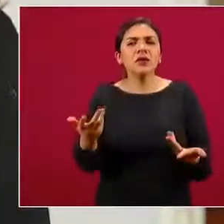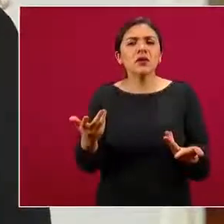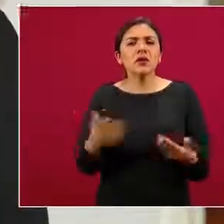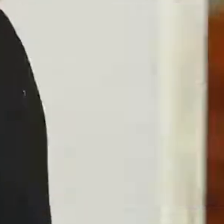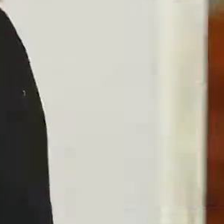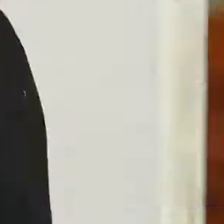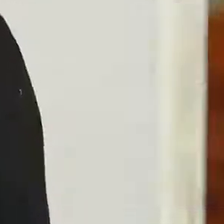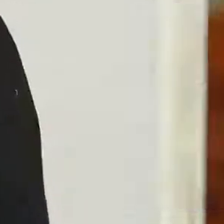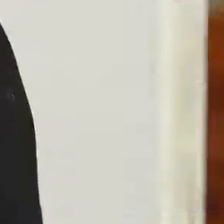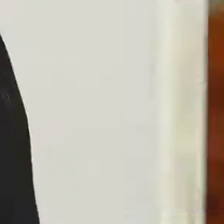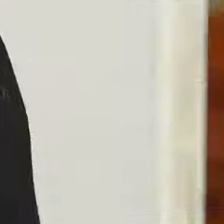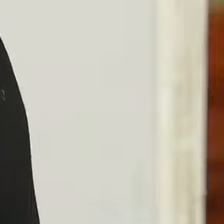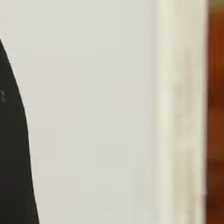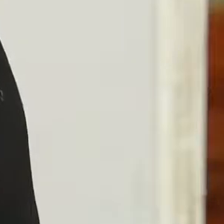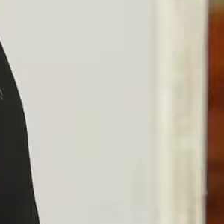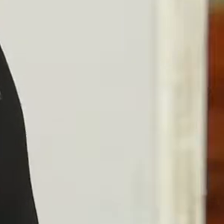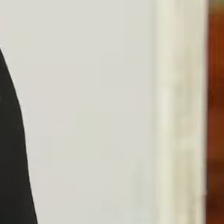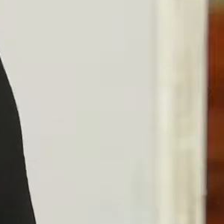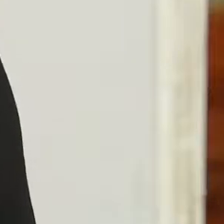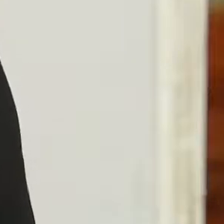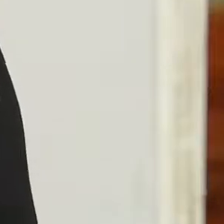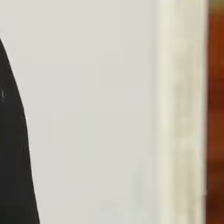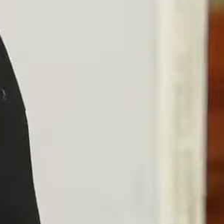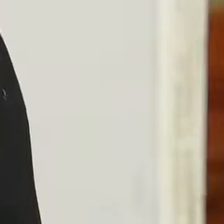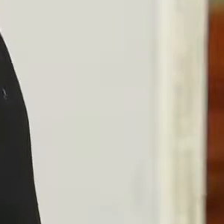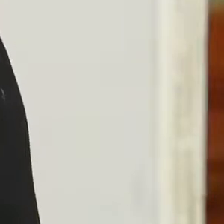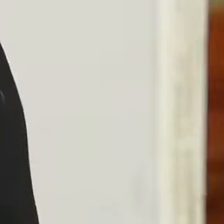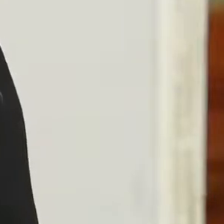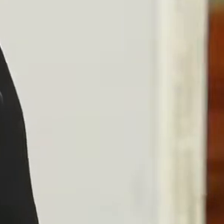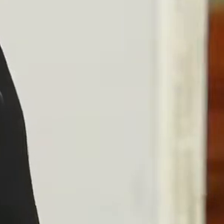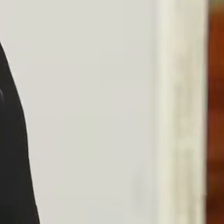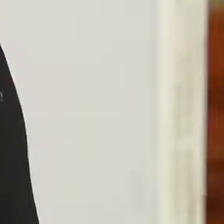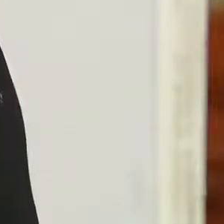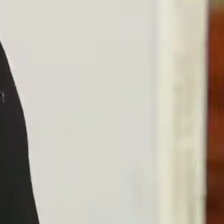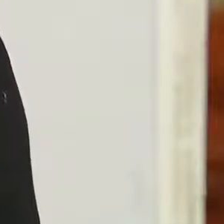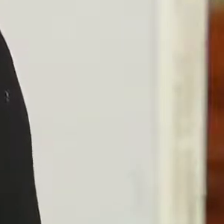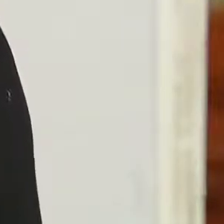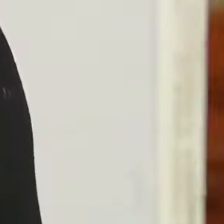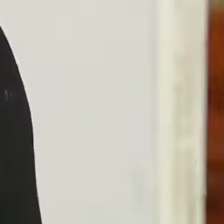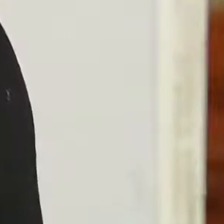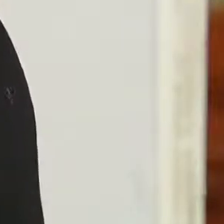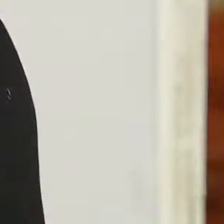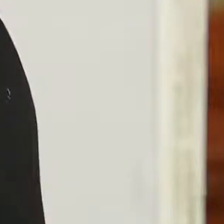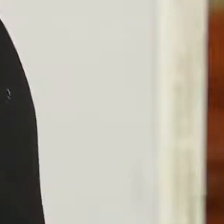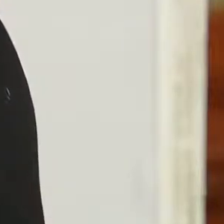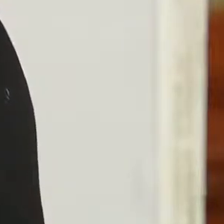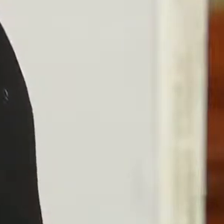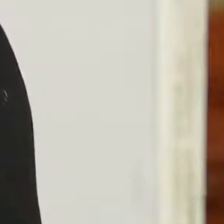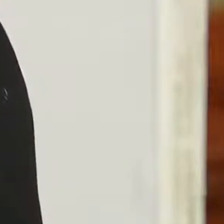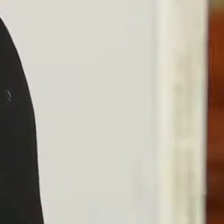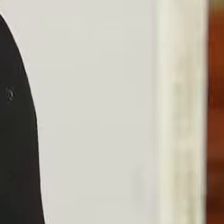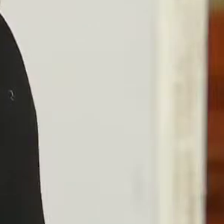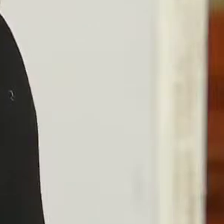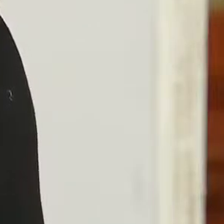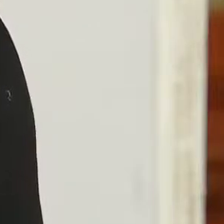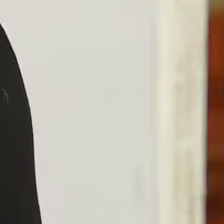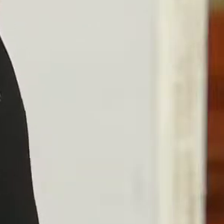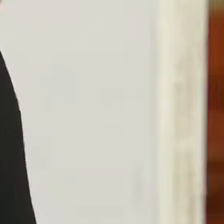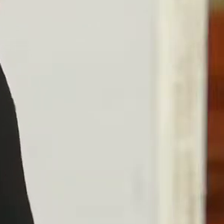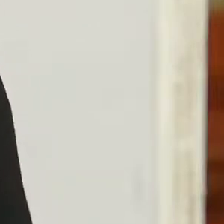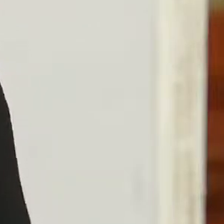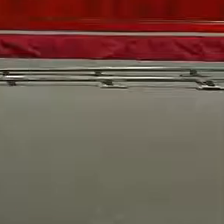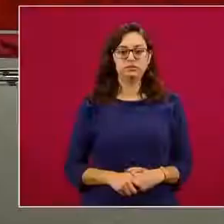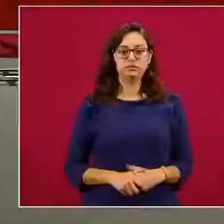joven podrá optar por este o el de mujeres empresarias según sus intereses y